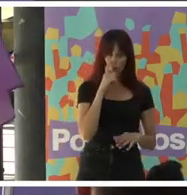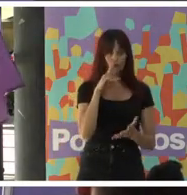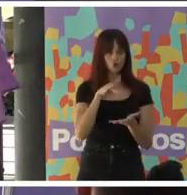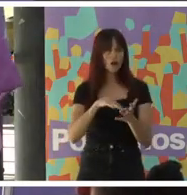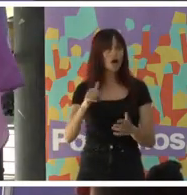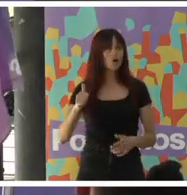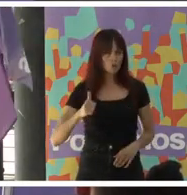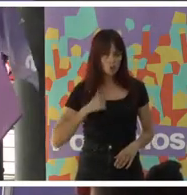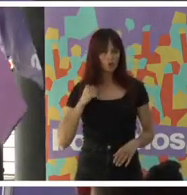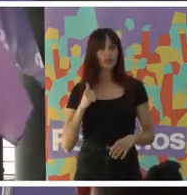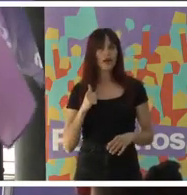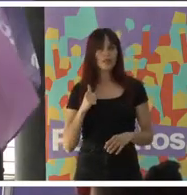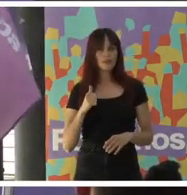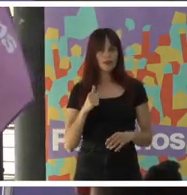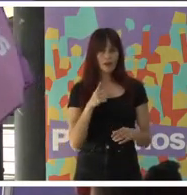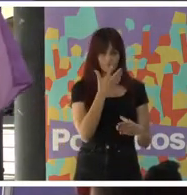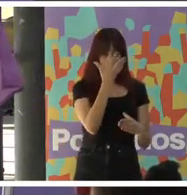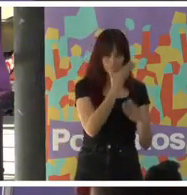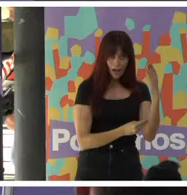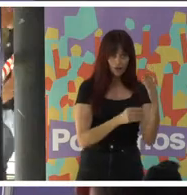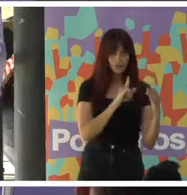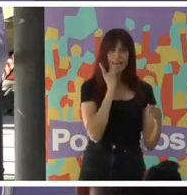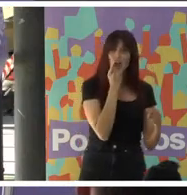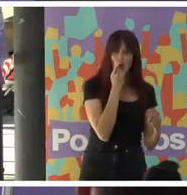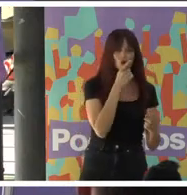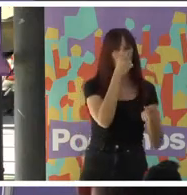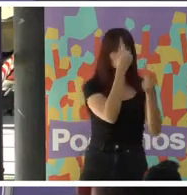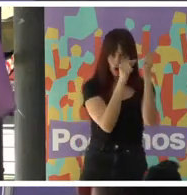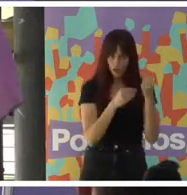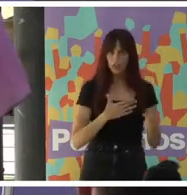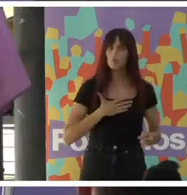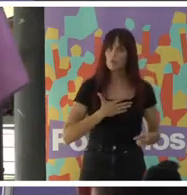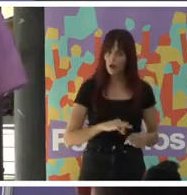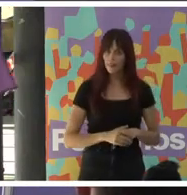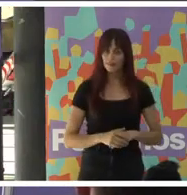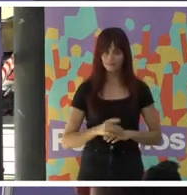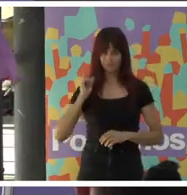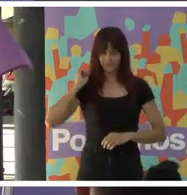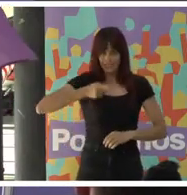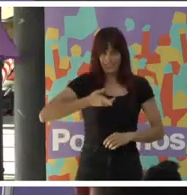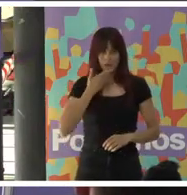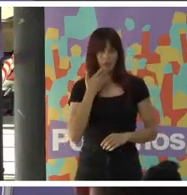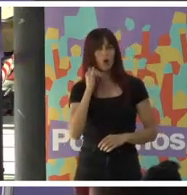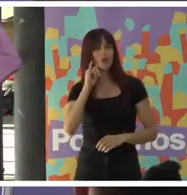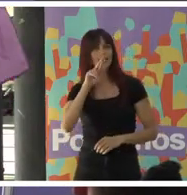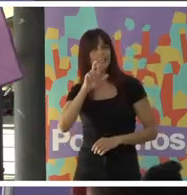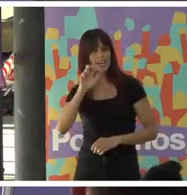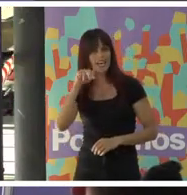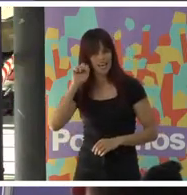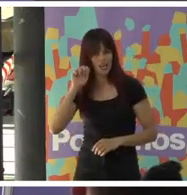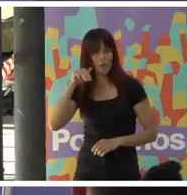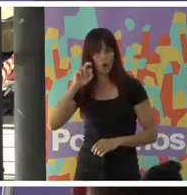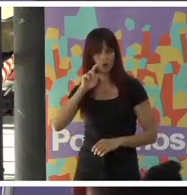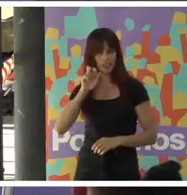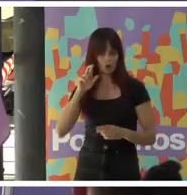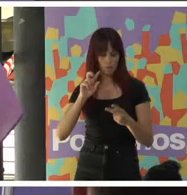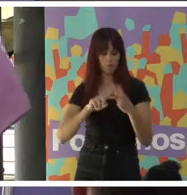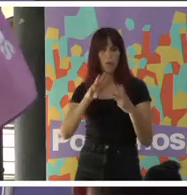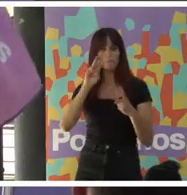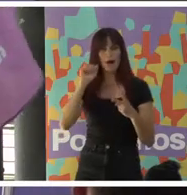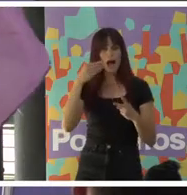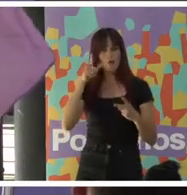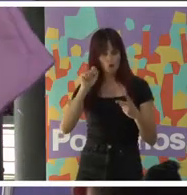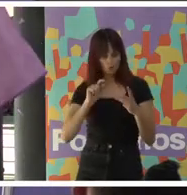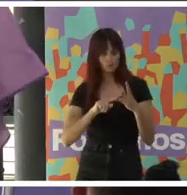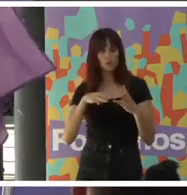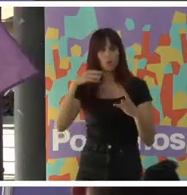la oportunidad de corregir un error. Este domingo, con dirigentes de la talla de Irene Montero, Pablo, Maritere o